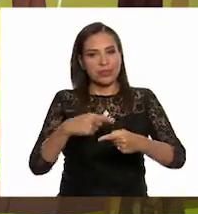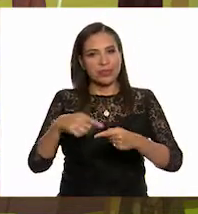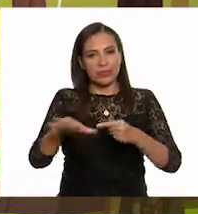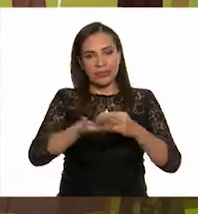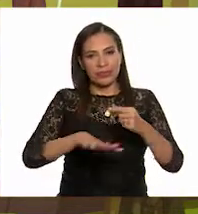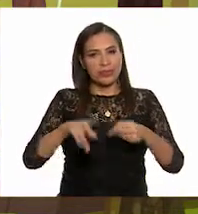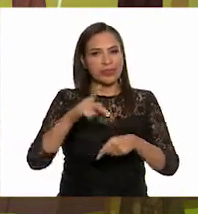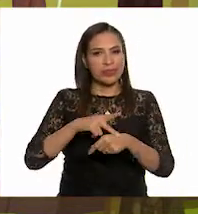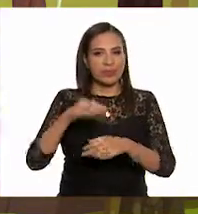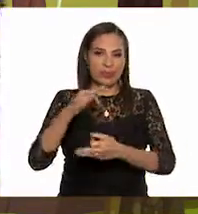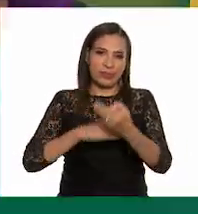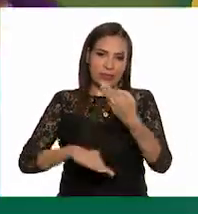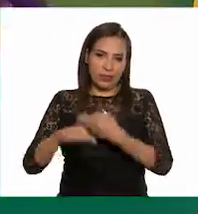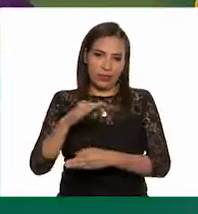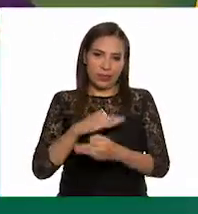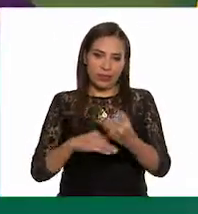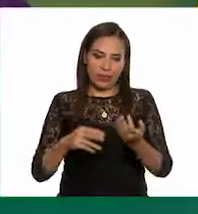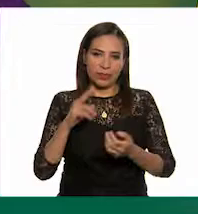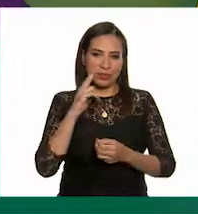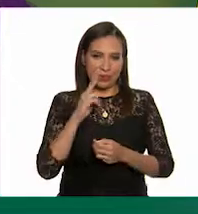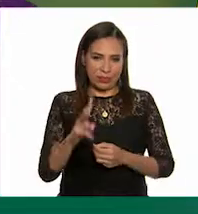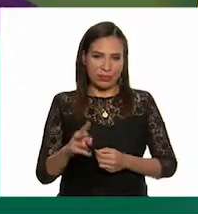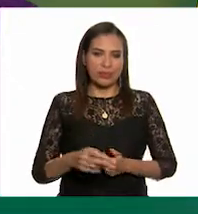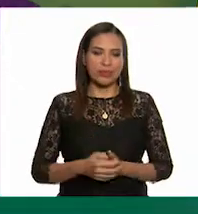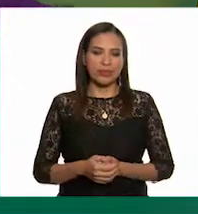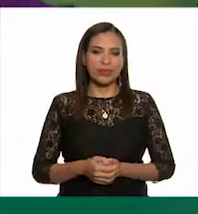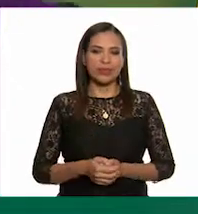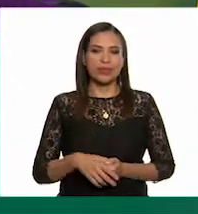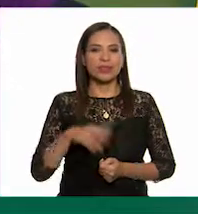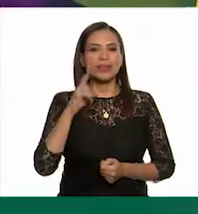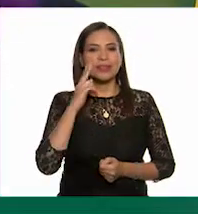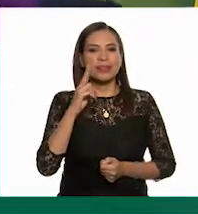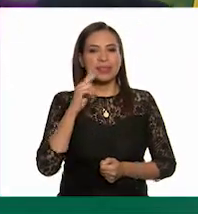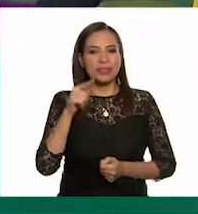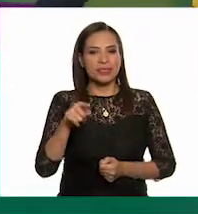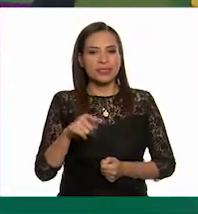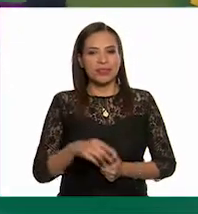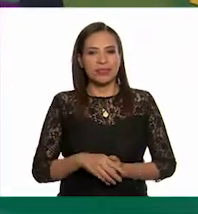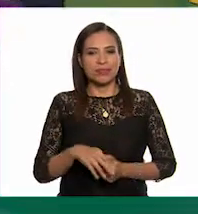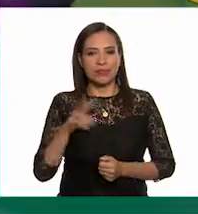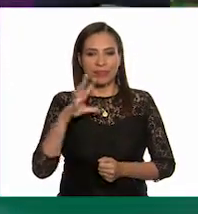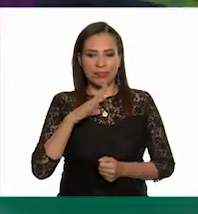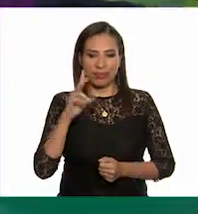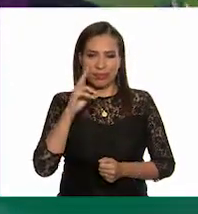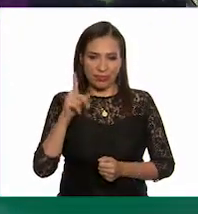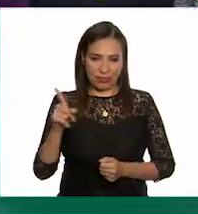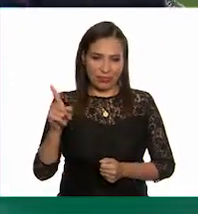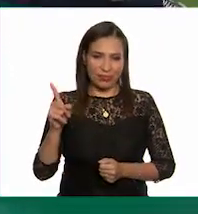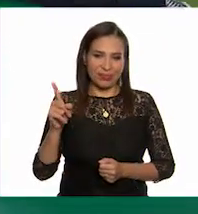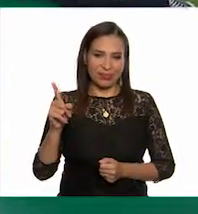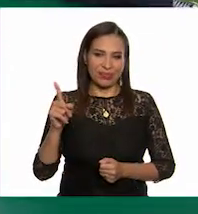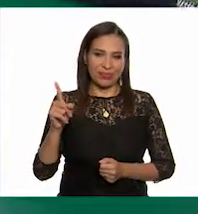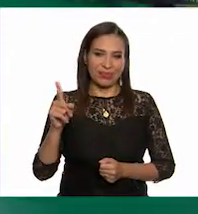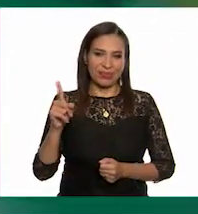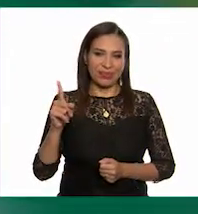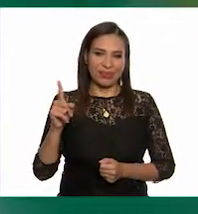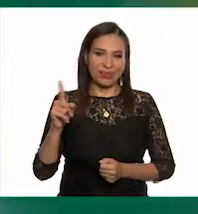el suelo. Todos allá, allá, vamos. Allá, miren cómo está rodando. Isa,